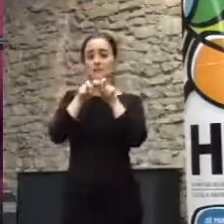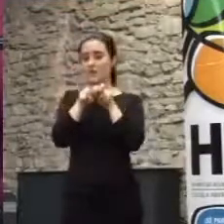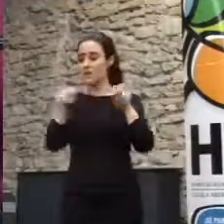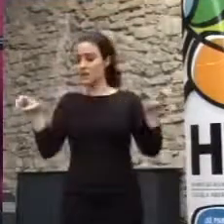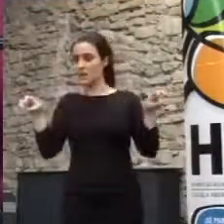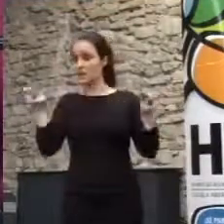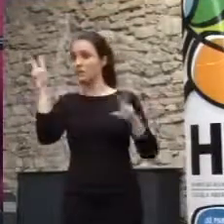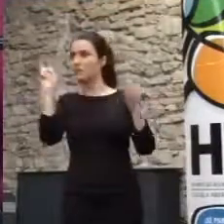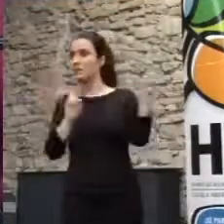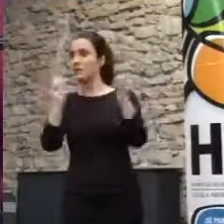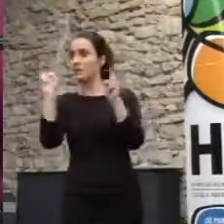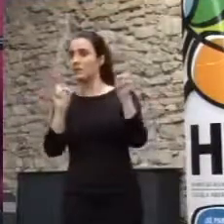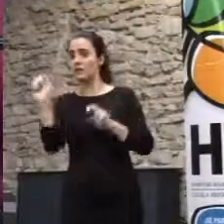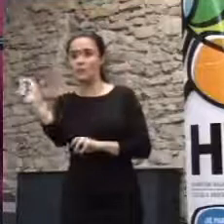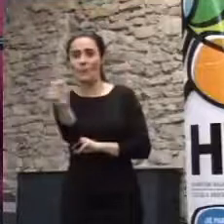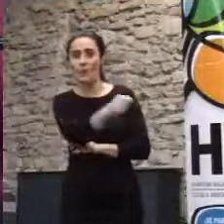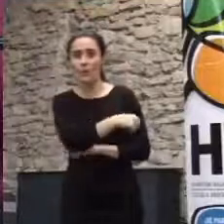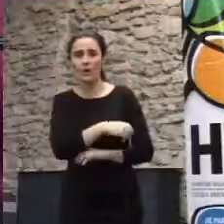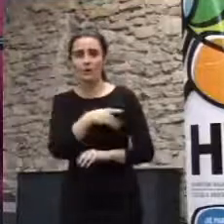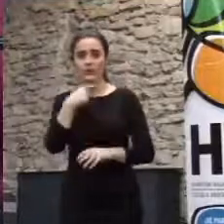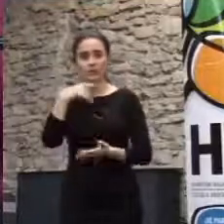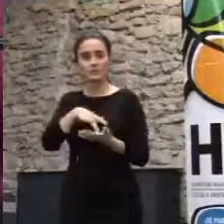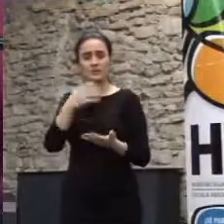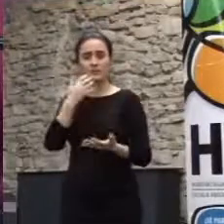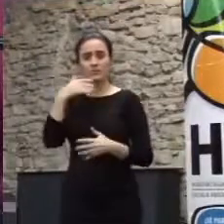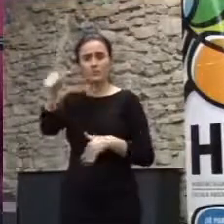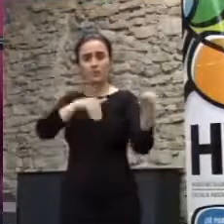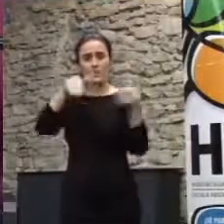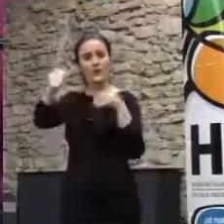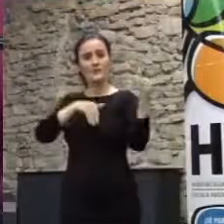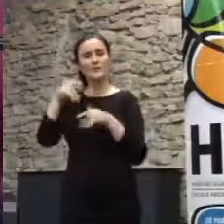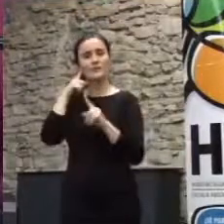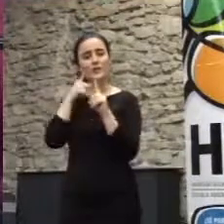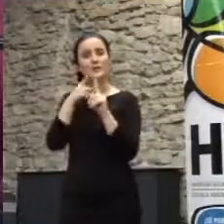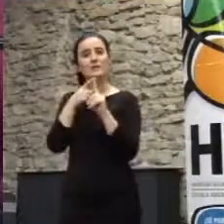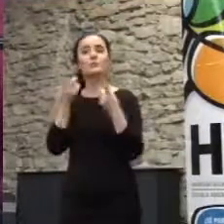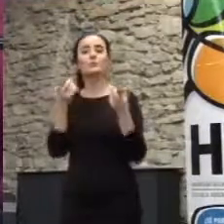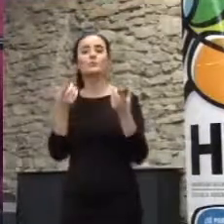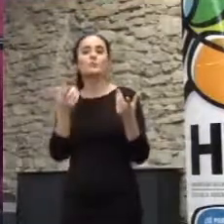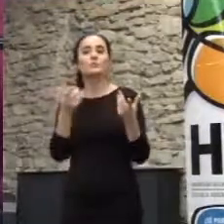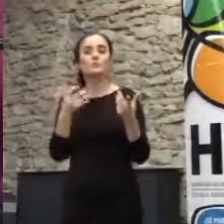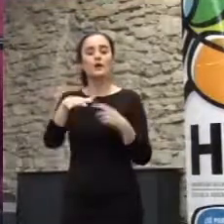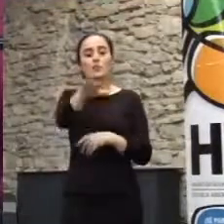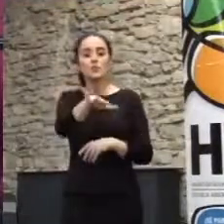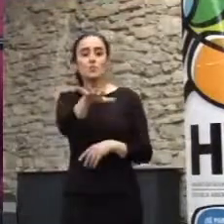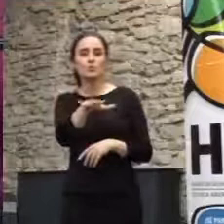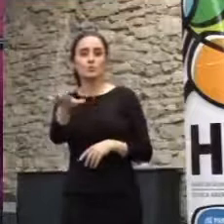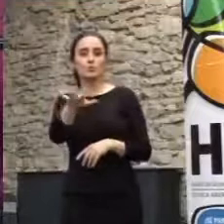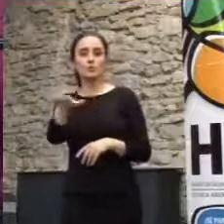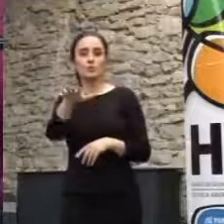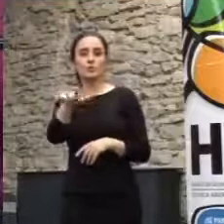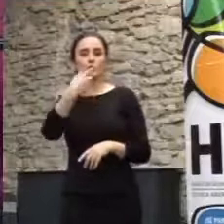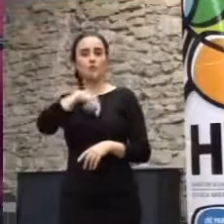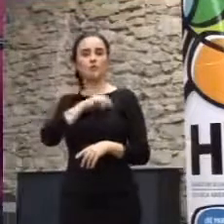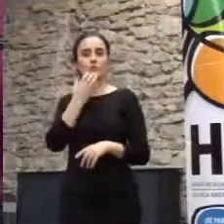Dios, de hacer convocatorias para que se nos lleve a unos lugares donde estamos